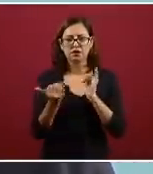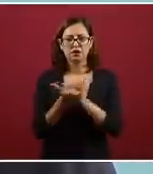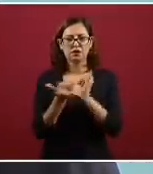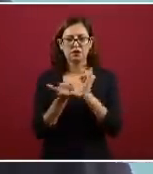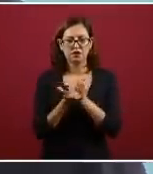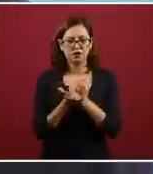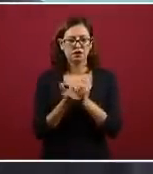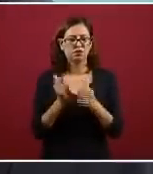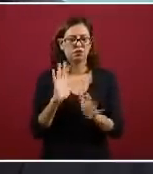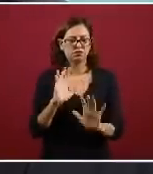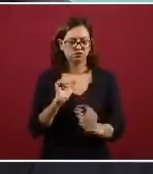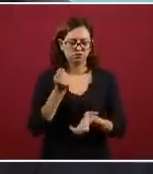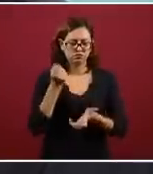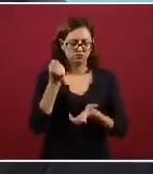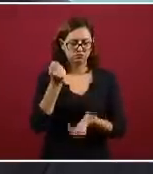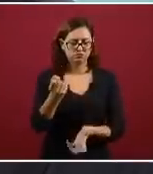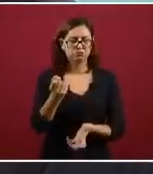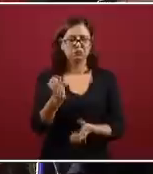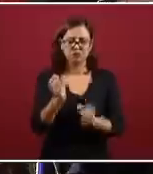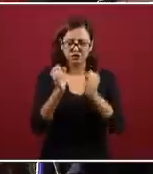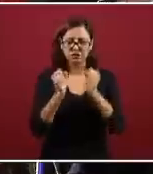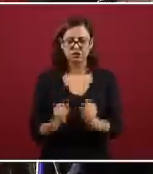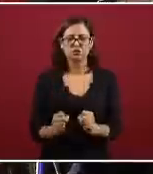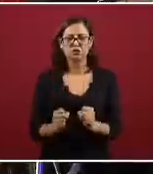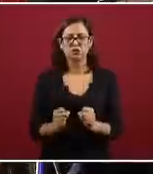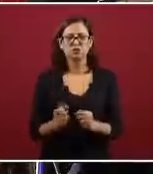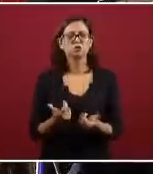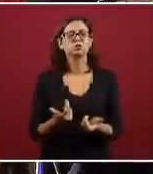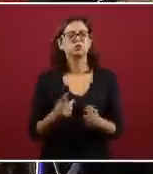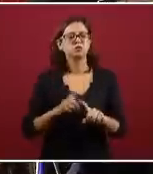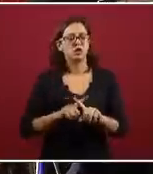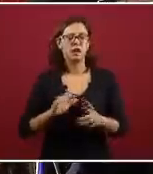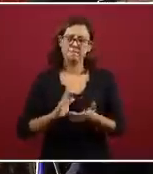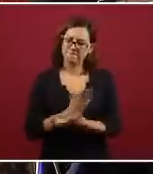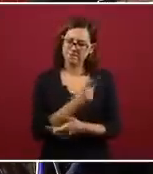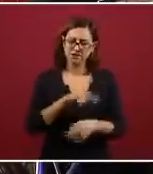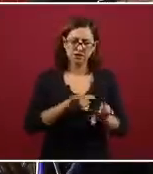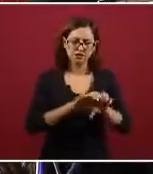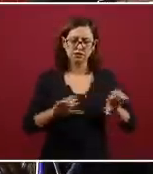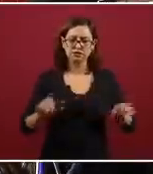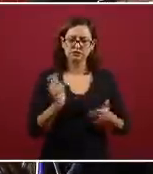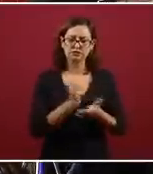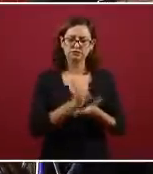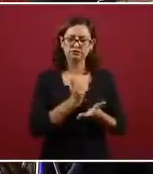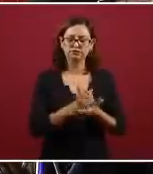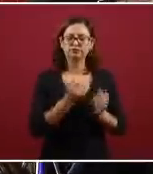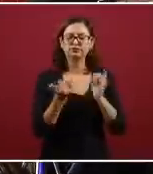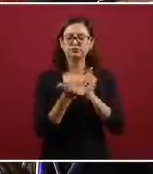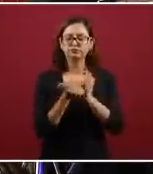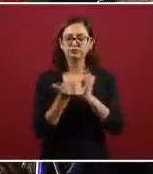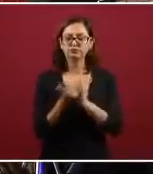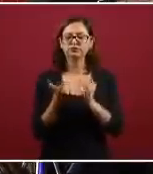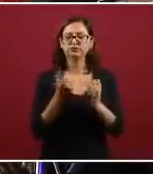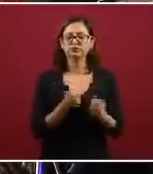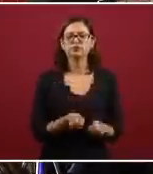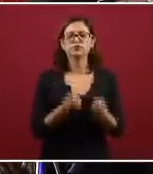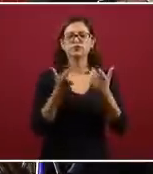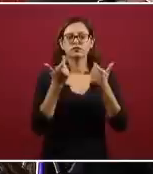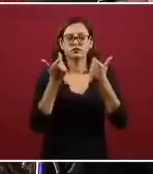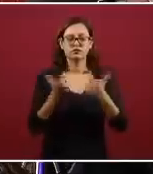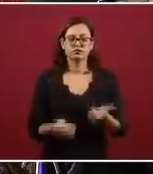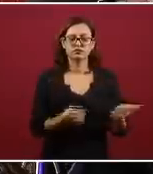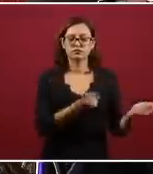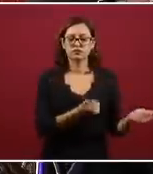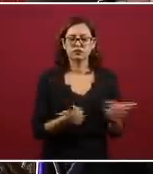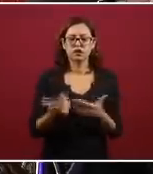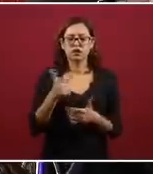de inversión y no la que financiaba los gasoductos, tarifas de servicio de transporte de gas natural niveladas